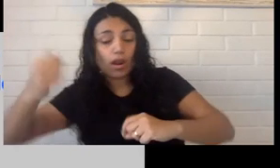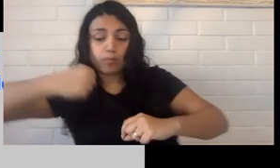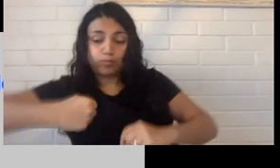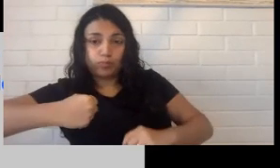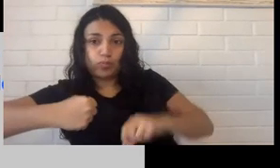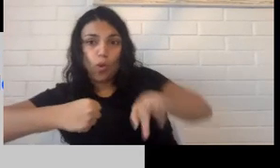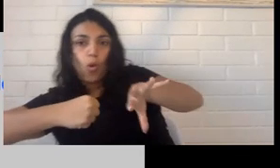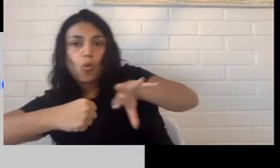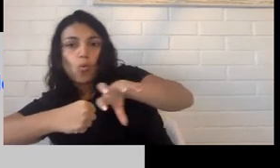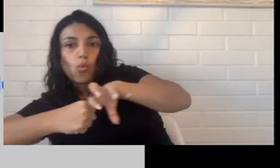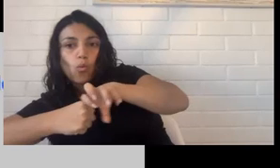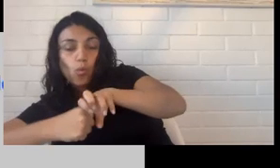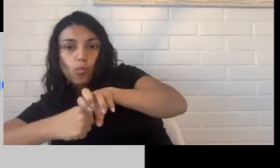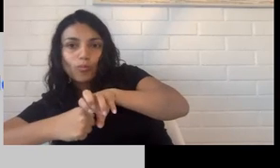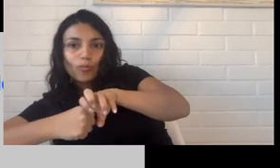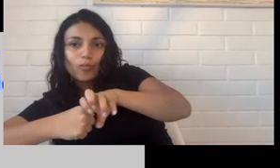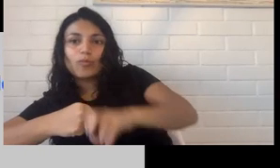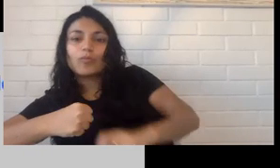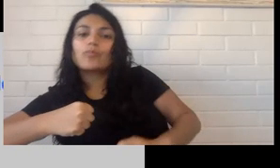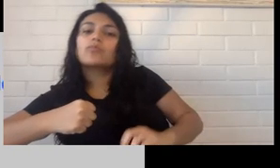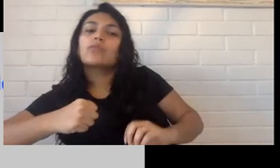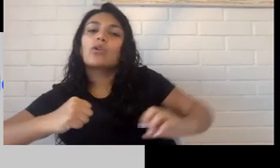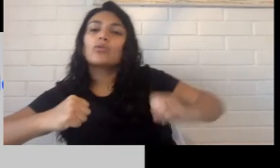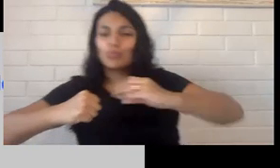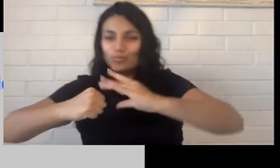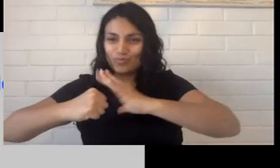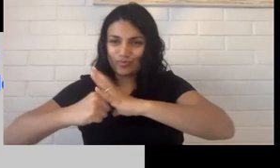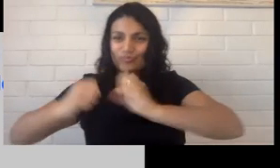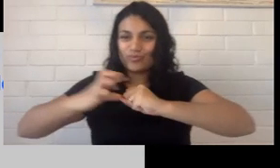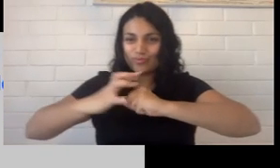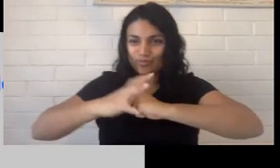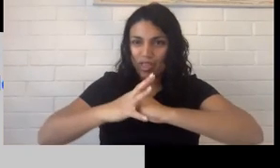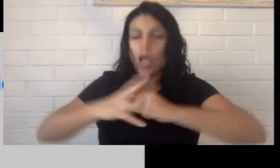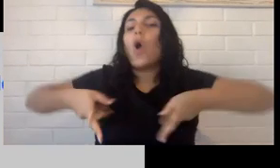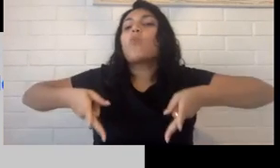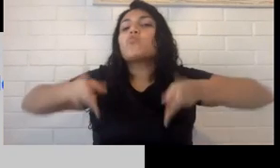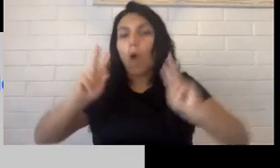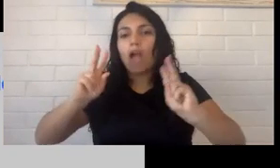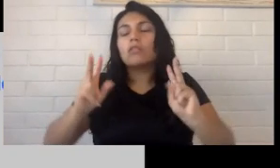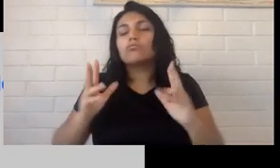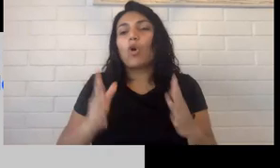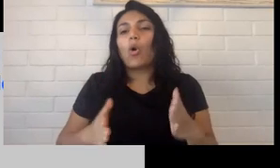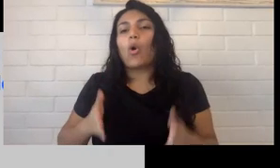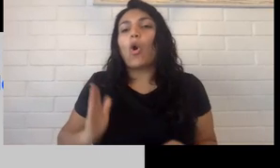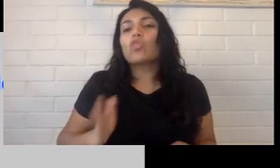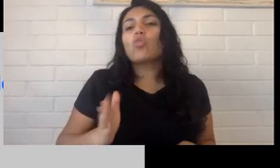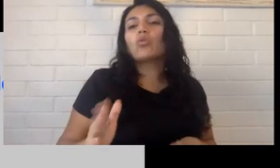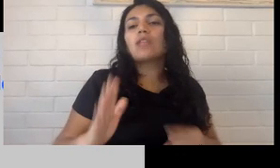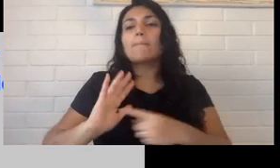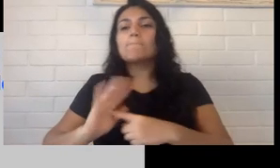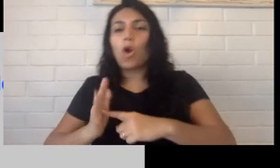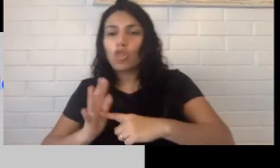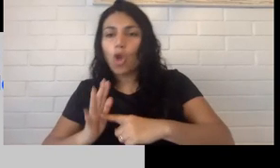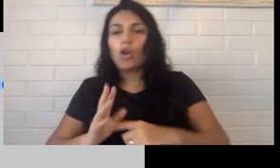neuronal es la sinapsis, es lo que posibilita, por ejemplo, la realización de conductas motoras,